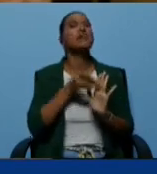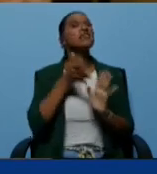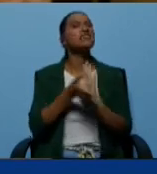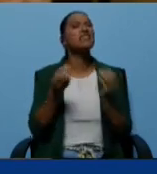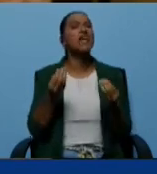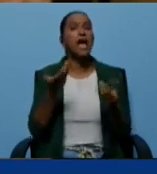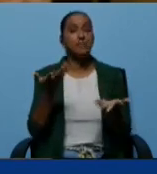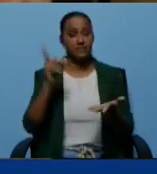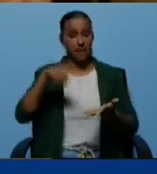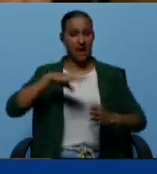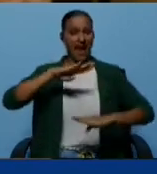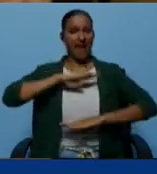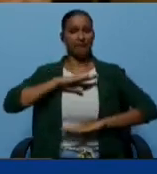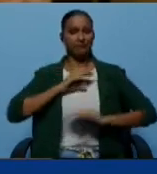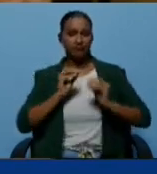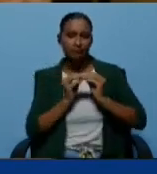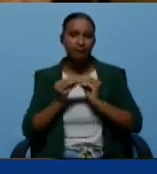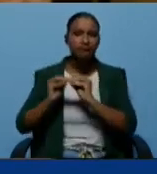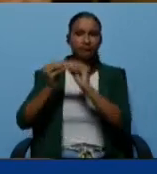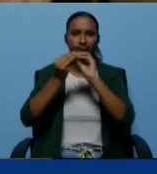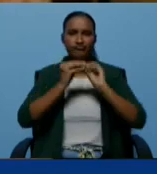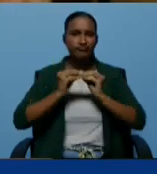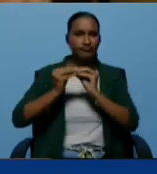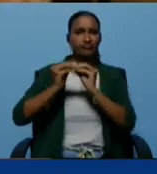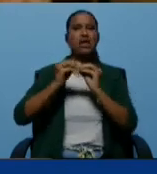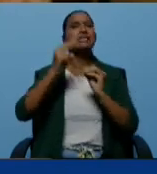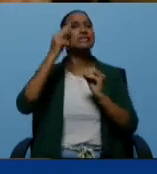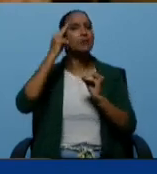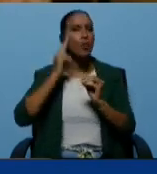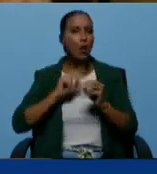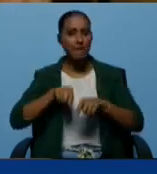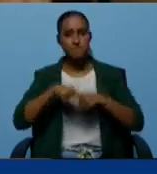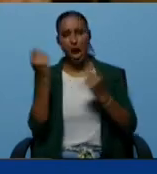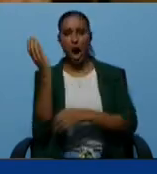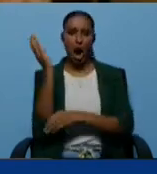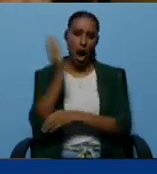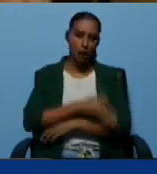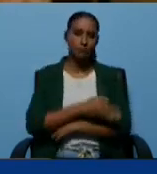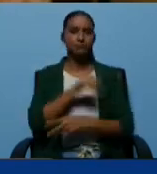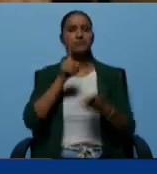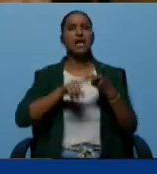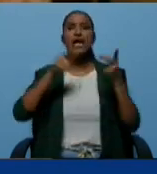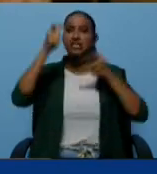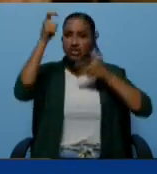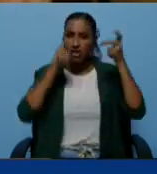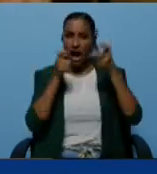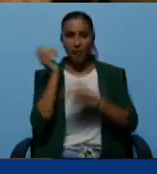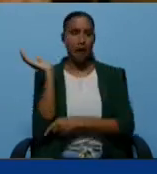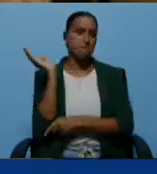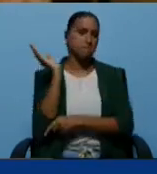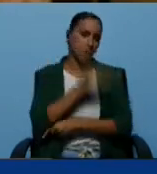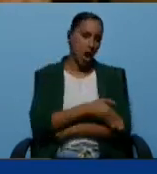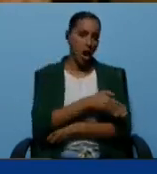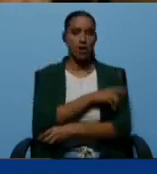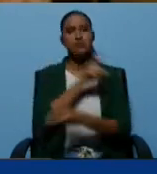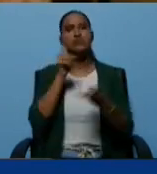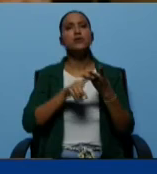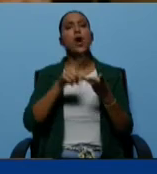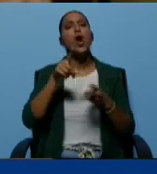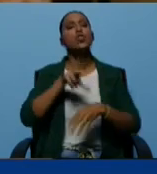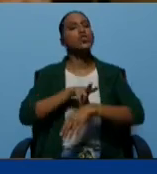cacique Coromoto, la del monumento del beato José Gregorio Hernández y diversas cantidades de